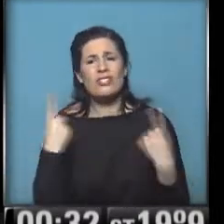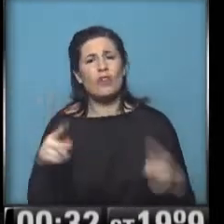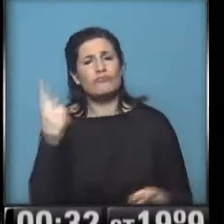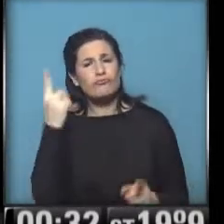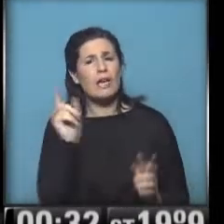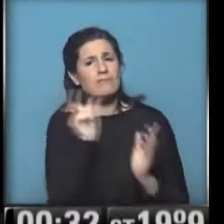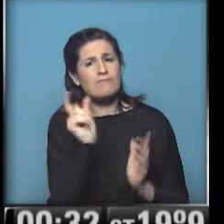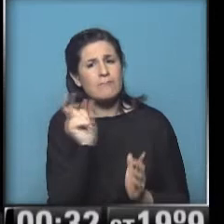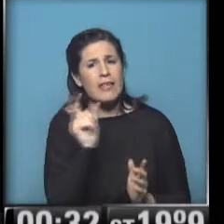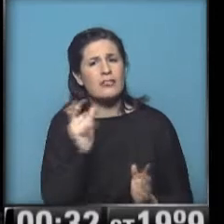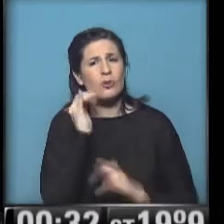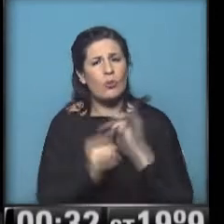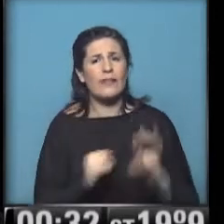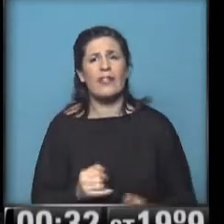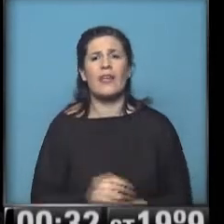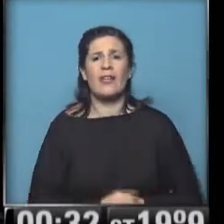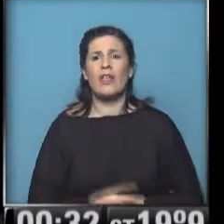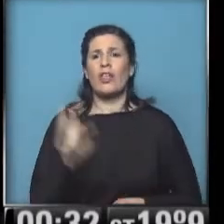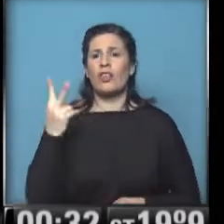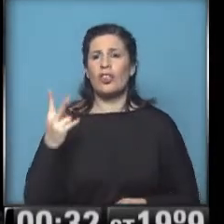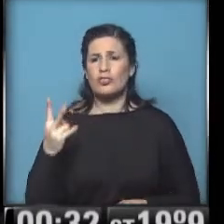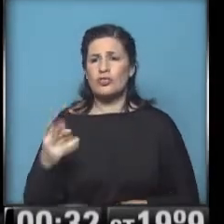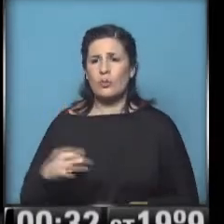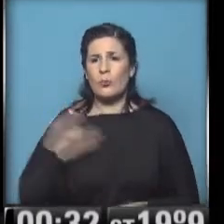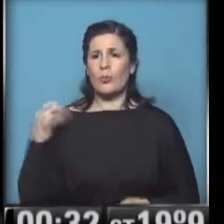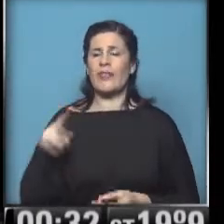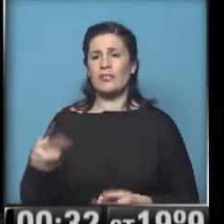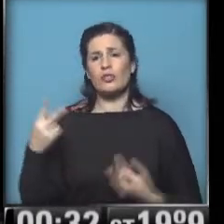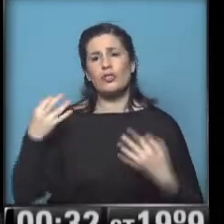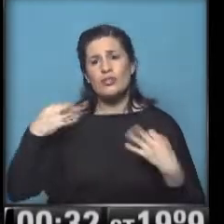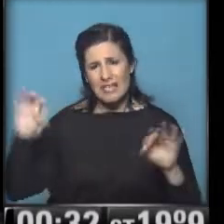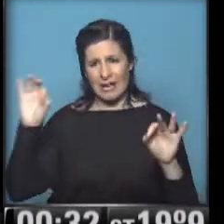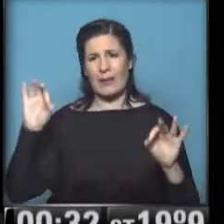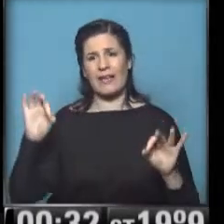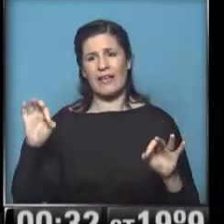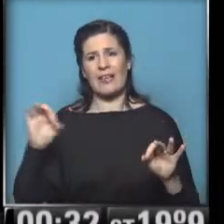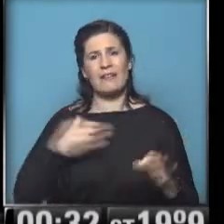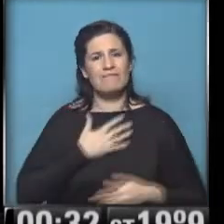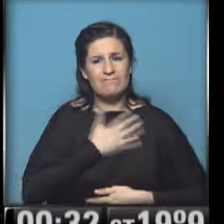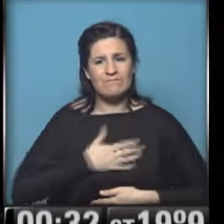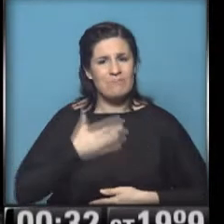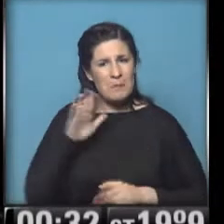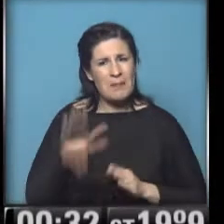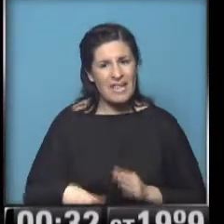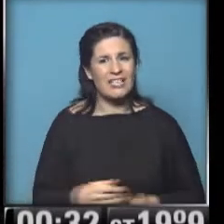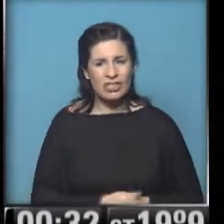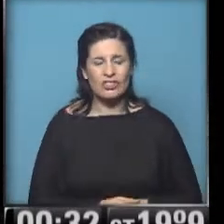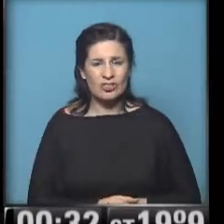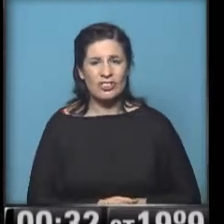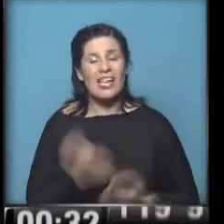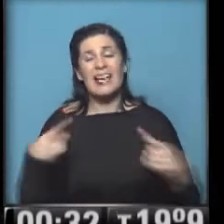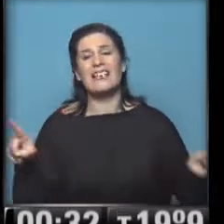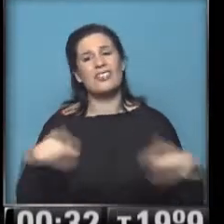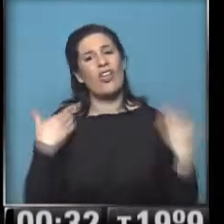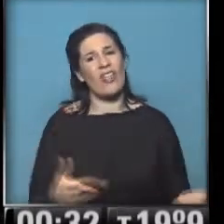escuché, que es dos vidas salvaré menos que lamentar. Una canción que regaló Spinetta a los padres de